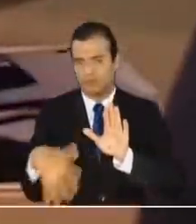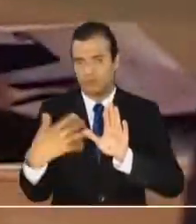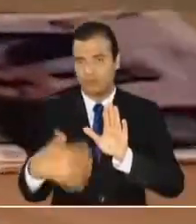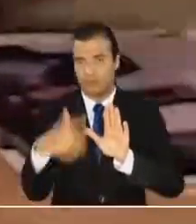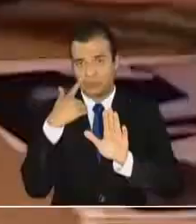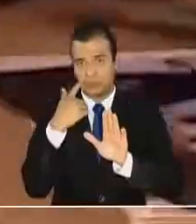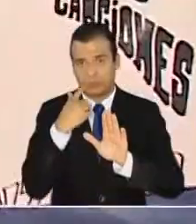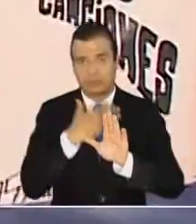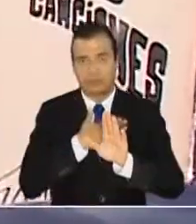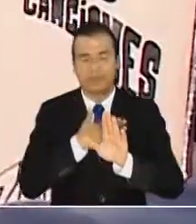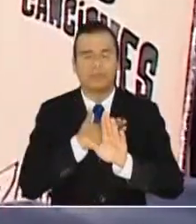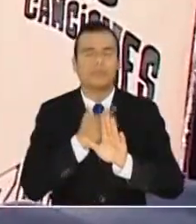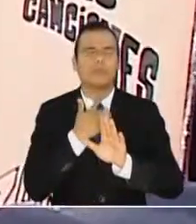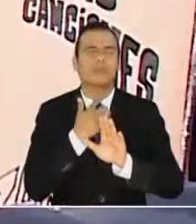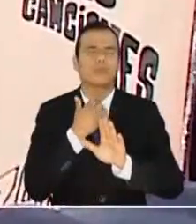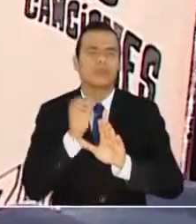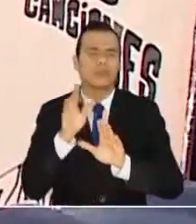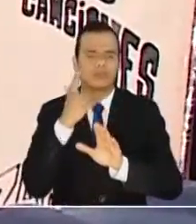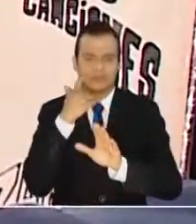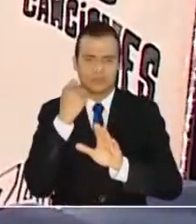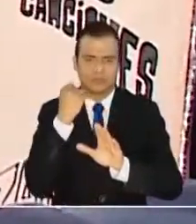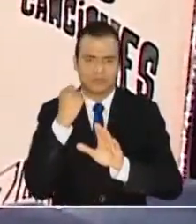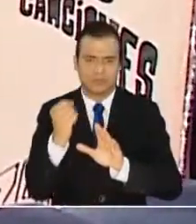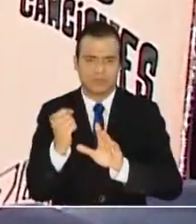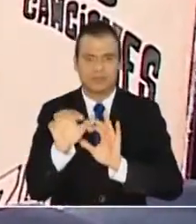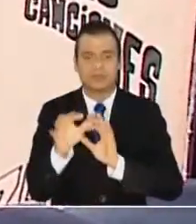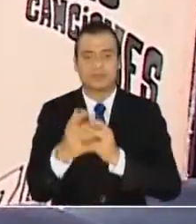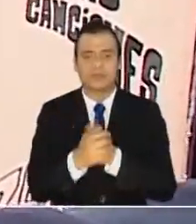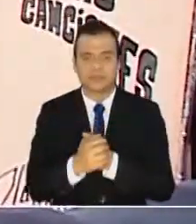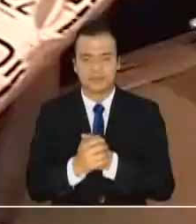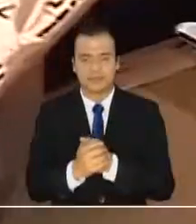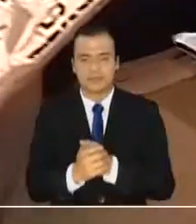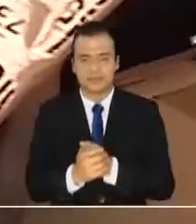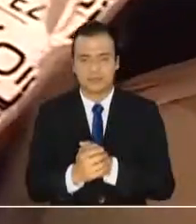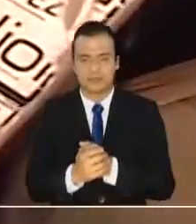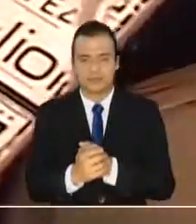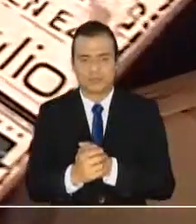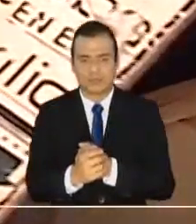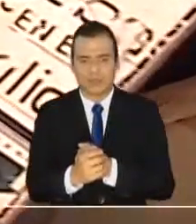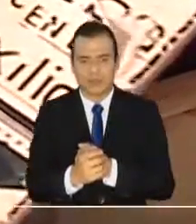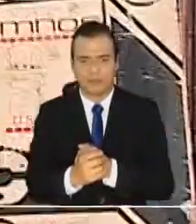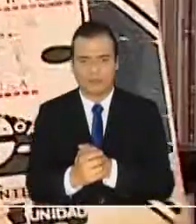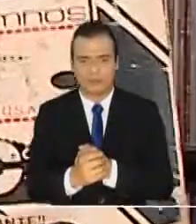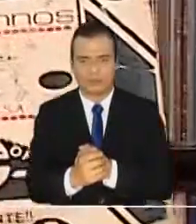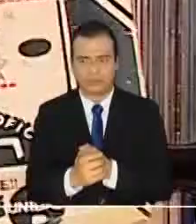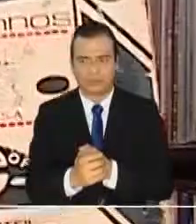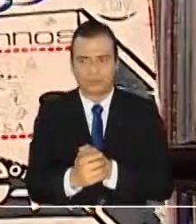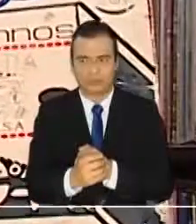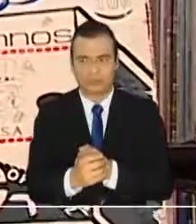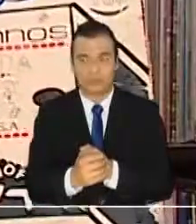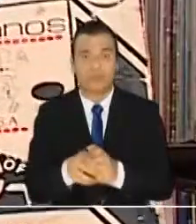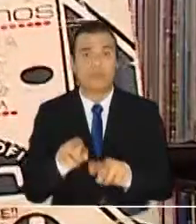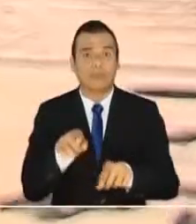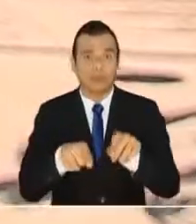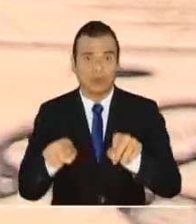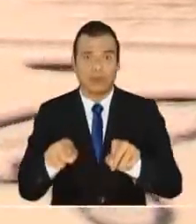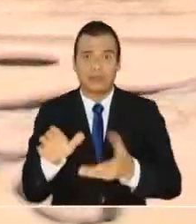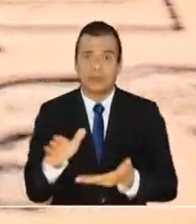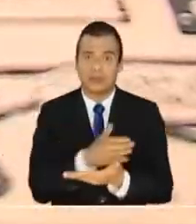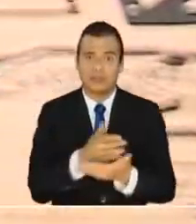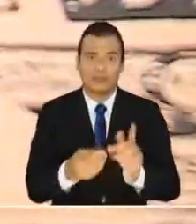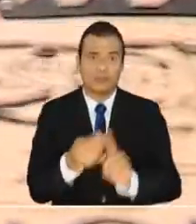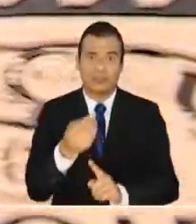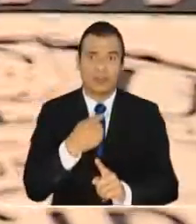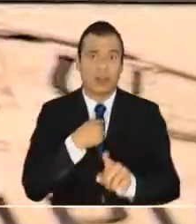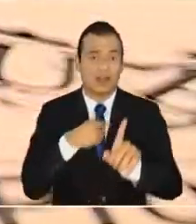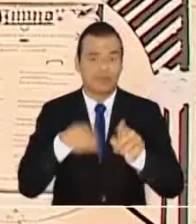ves acá, tiene todas las canciones de papi. Aquí tenemos muchas canciones que hasta yo ni he escuchado. Esto fue hecho por él a mano. Todo esto es él.